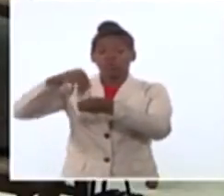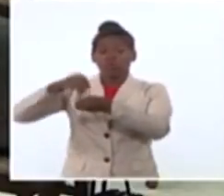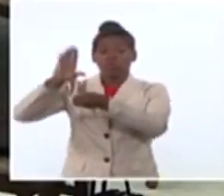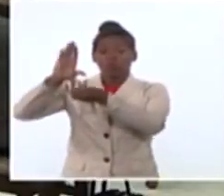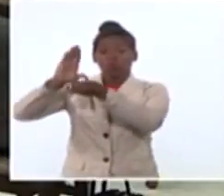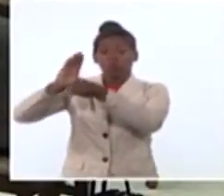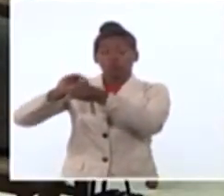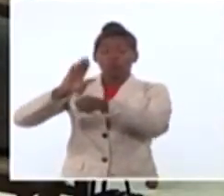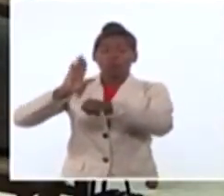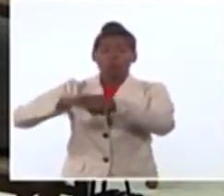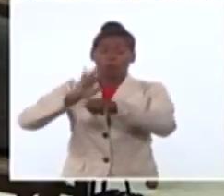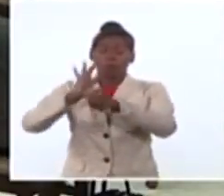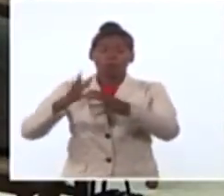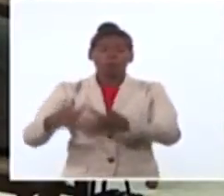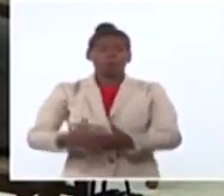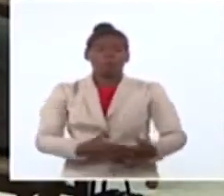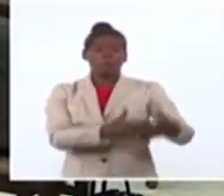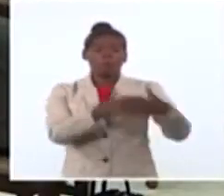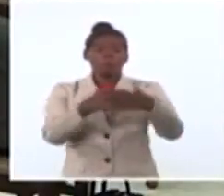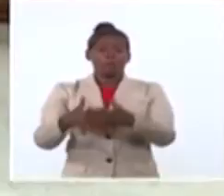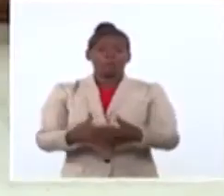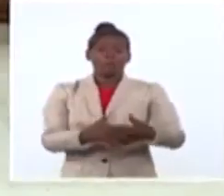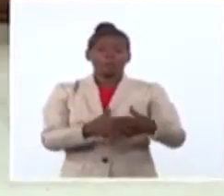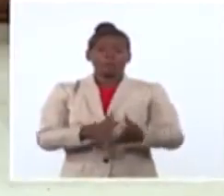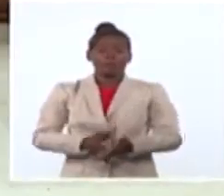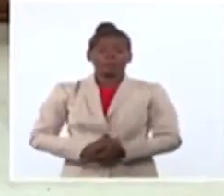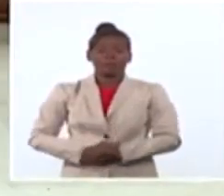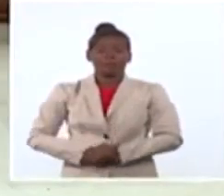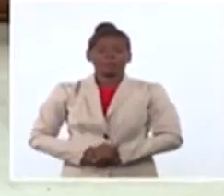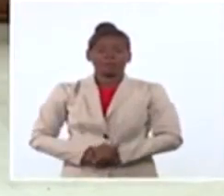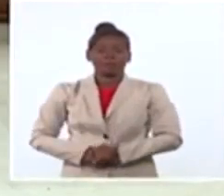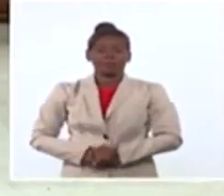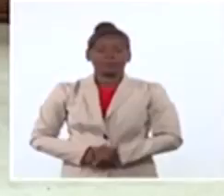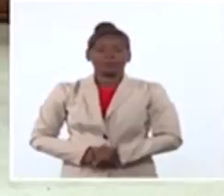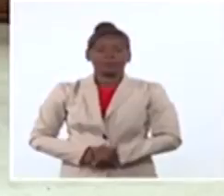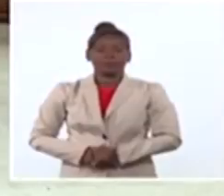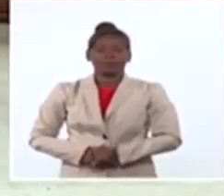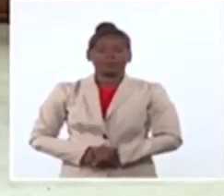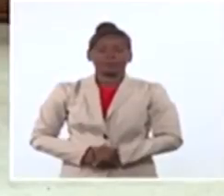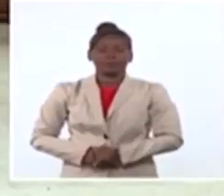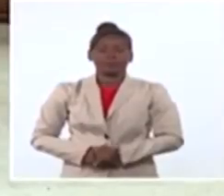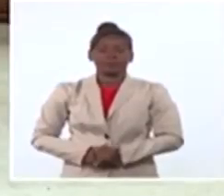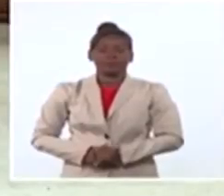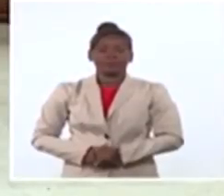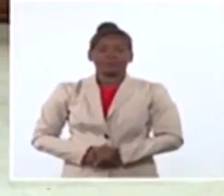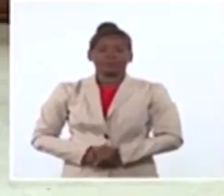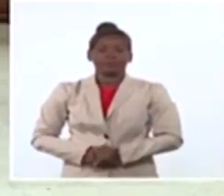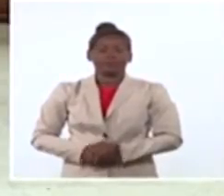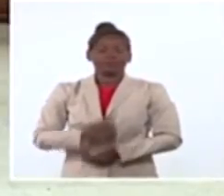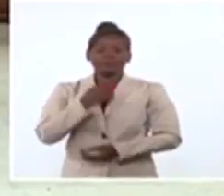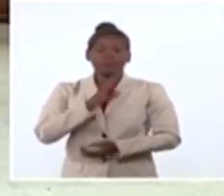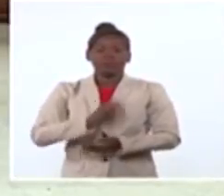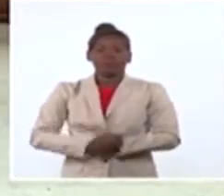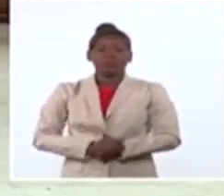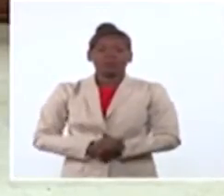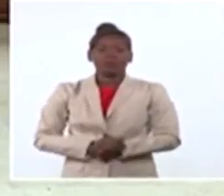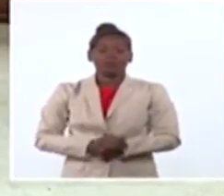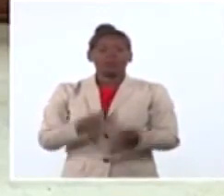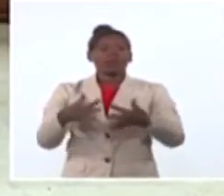dificultades. Pero aun si el gobierno de los Estados Unidos no hubiera tenido voluntad